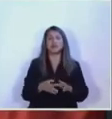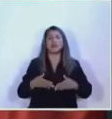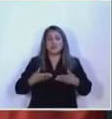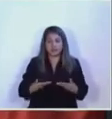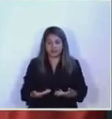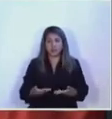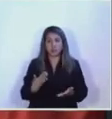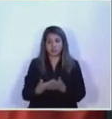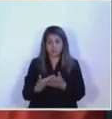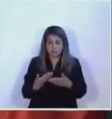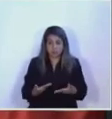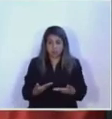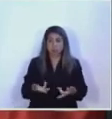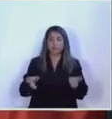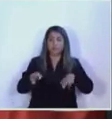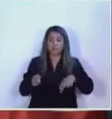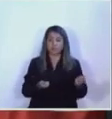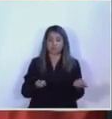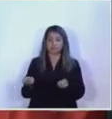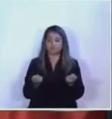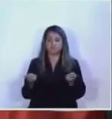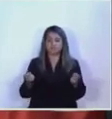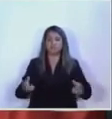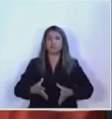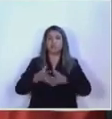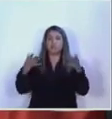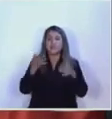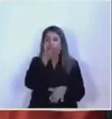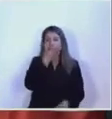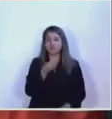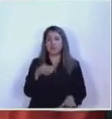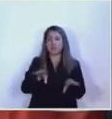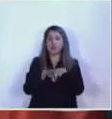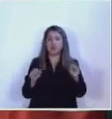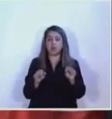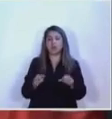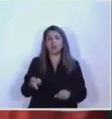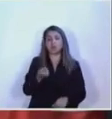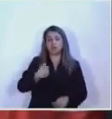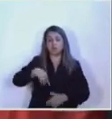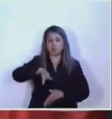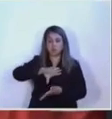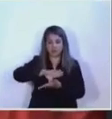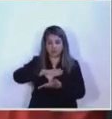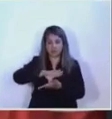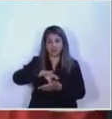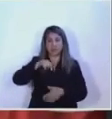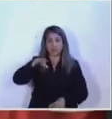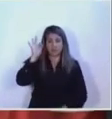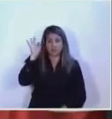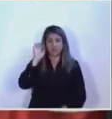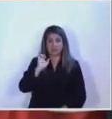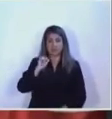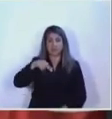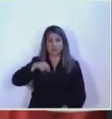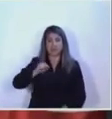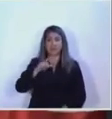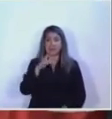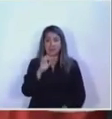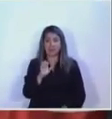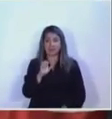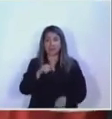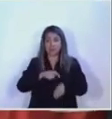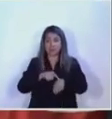fértil para rearticular grandes y maravillosos acuerdos en nuestro país. Esta sesión de NADE, por el momento en el que